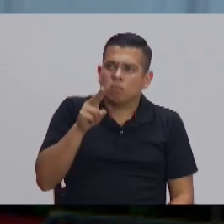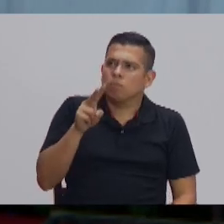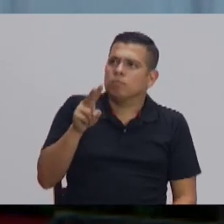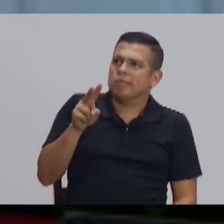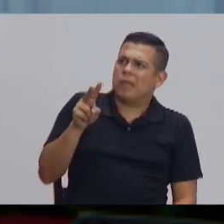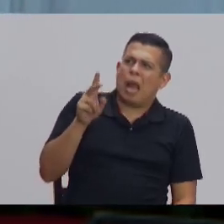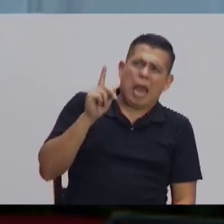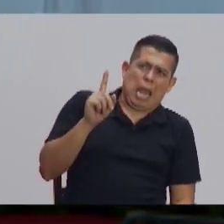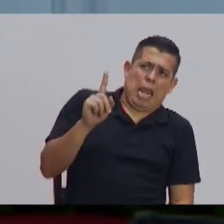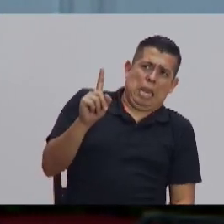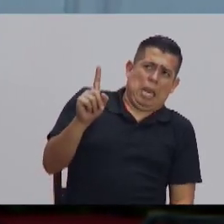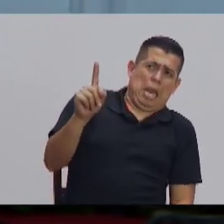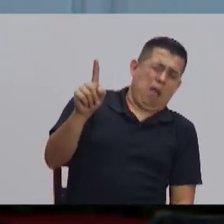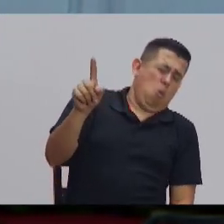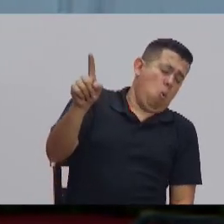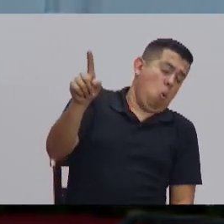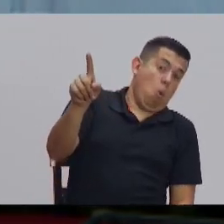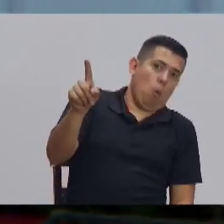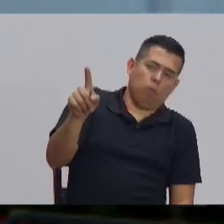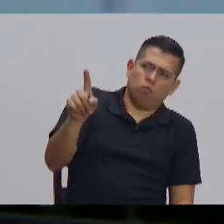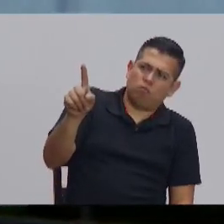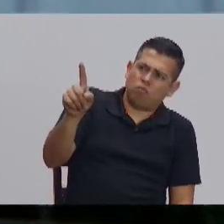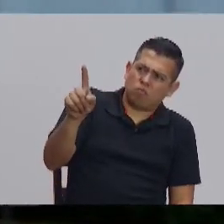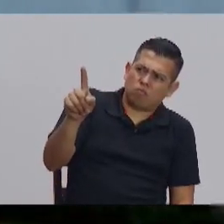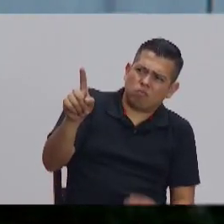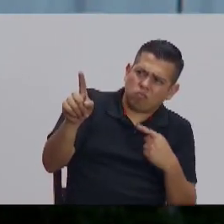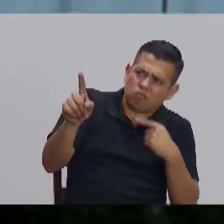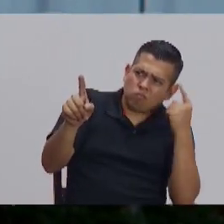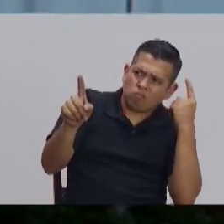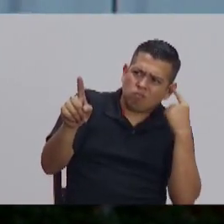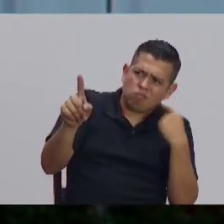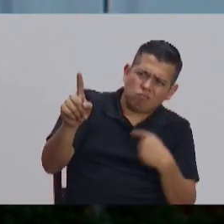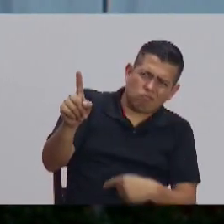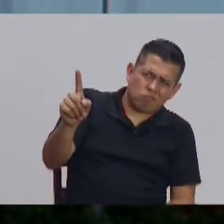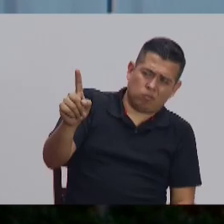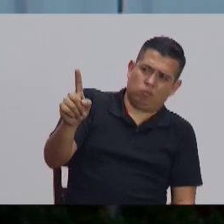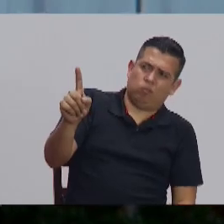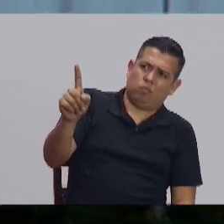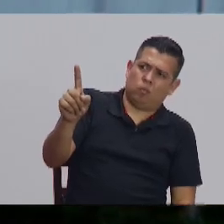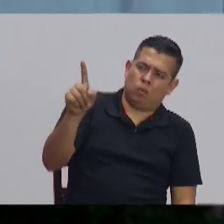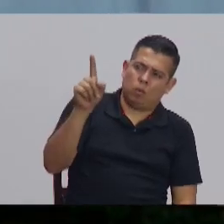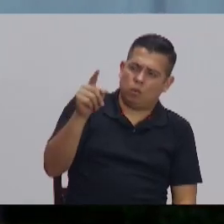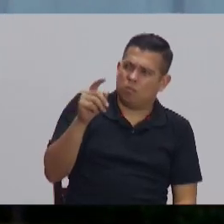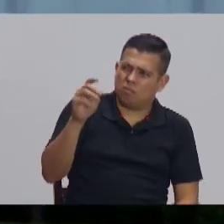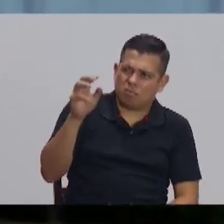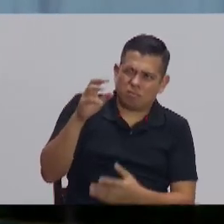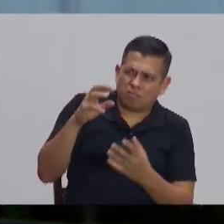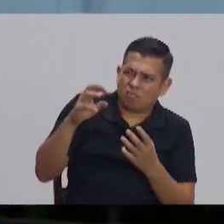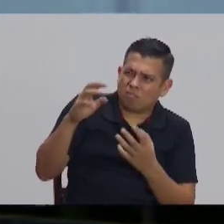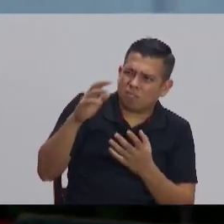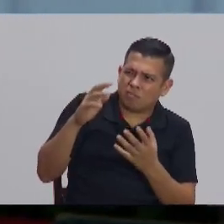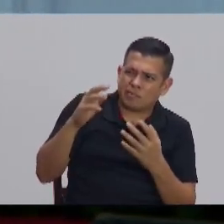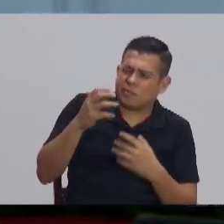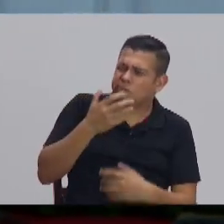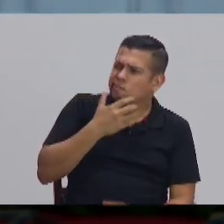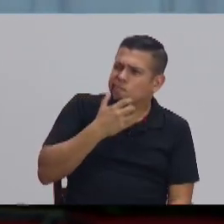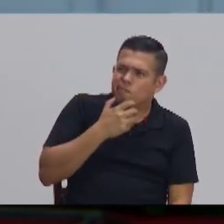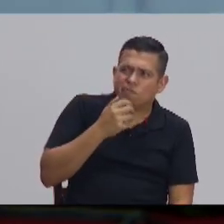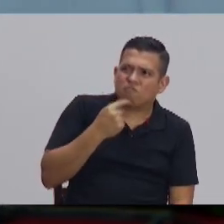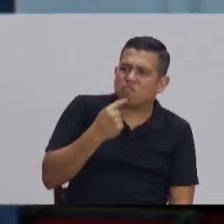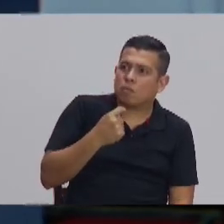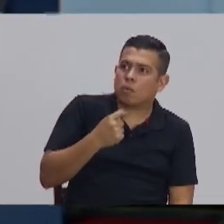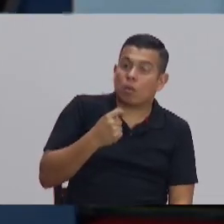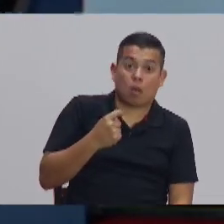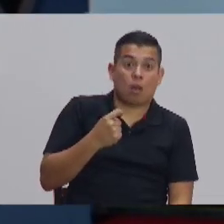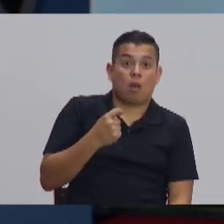a lo lejos vio un varón el cual él confundió al principio porque no sabía